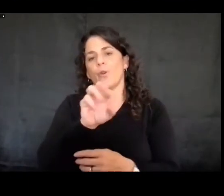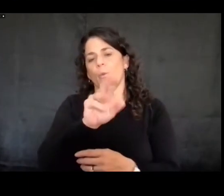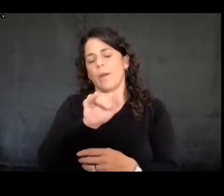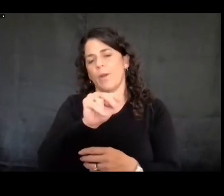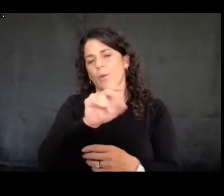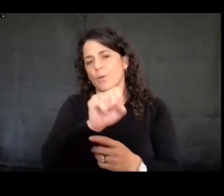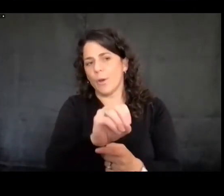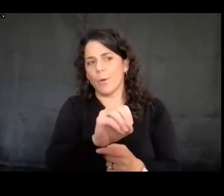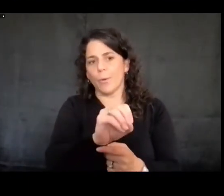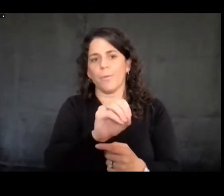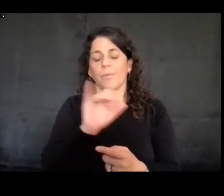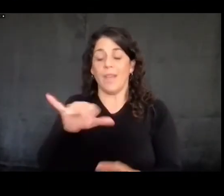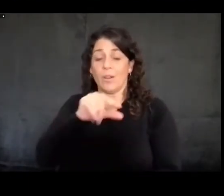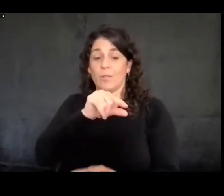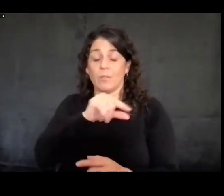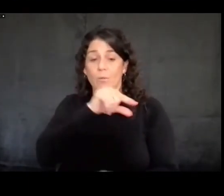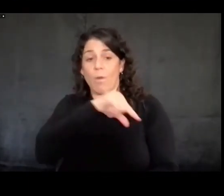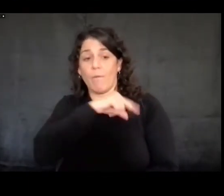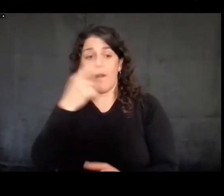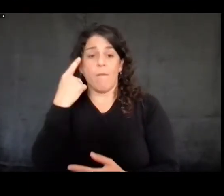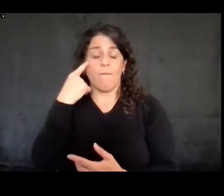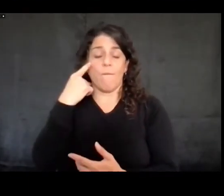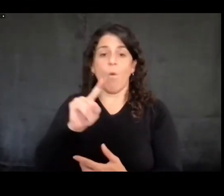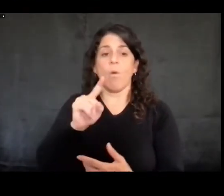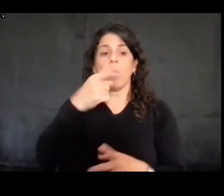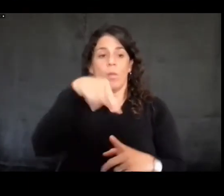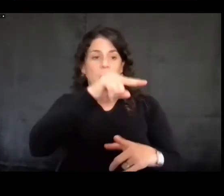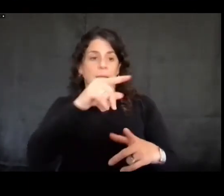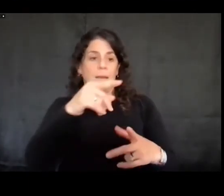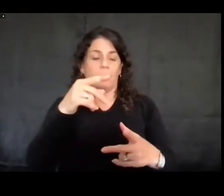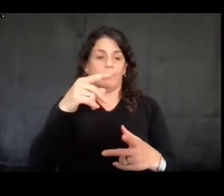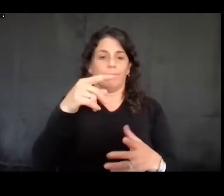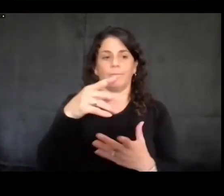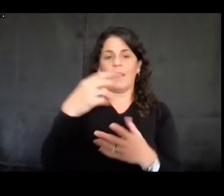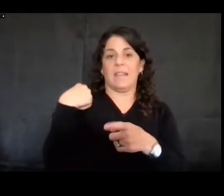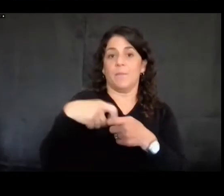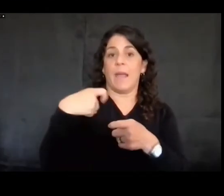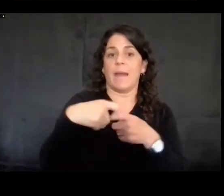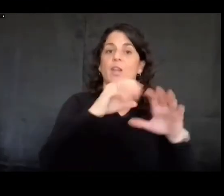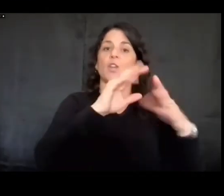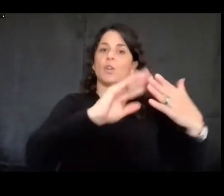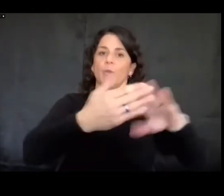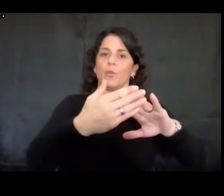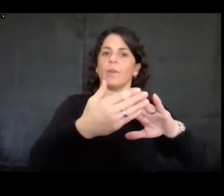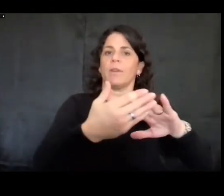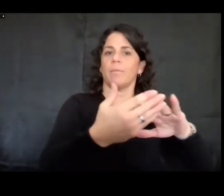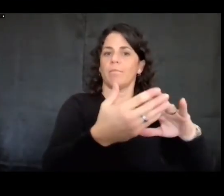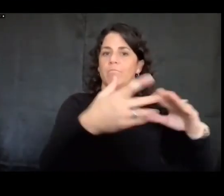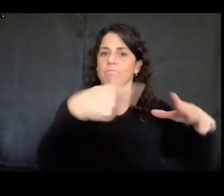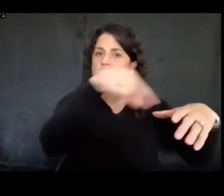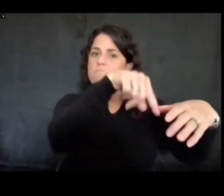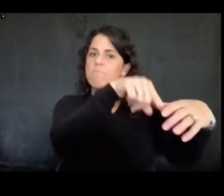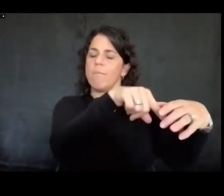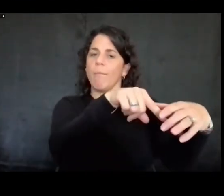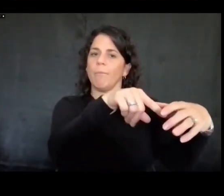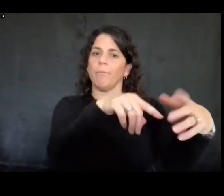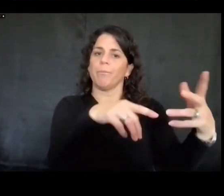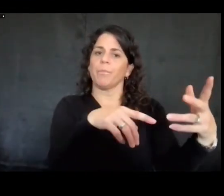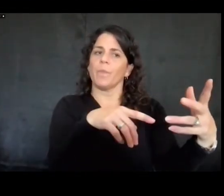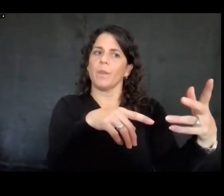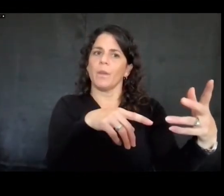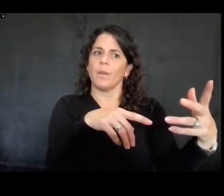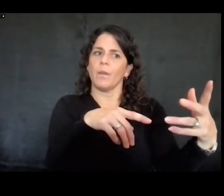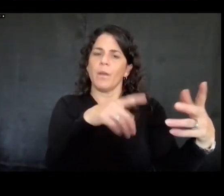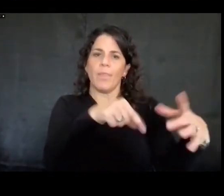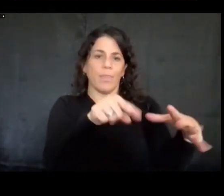la inequidad de la vacuna en la comunidad hispana en la comunidad latina ustedes creen que eso se debe a